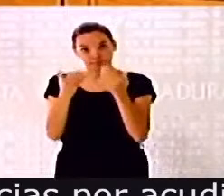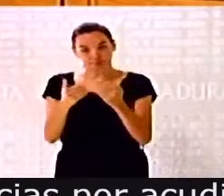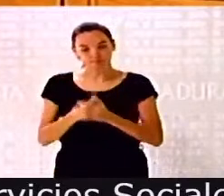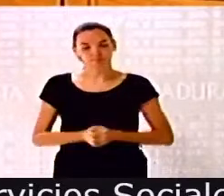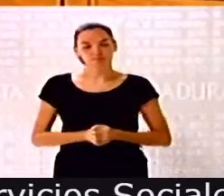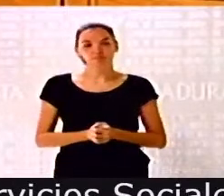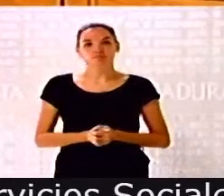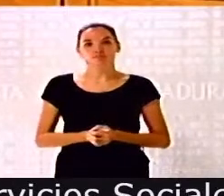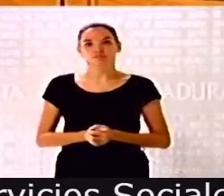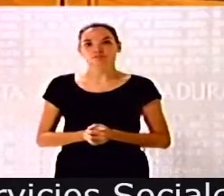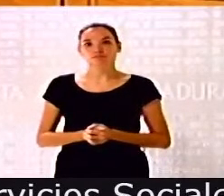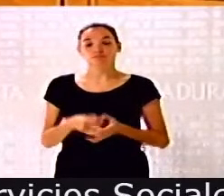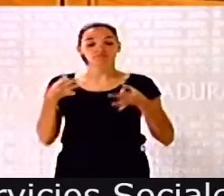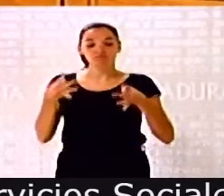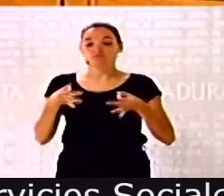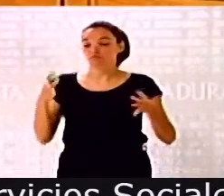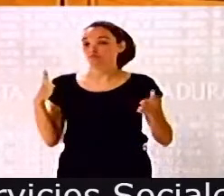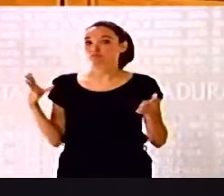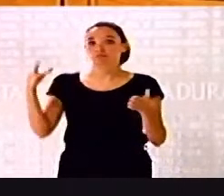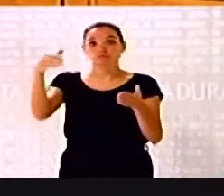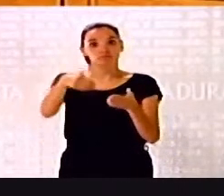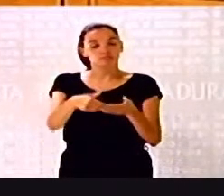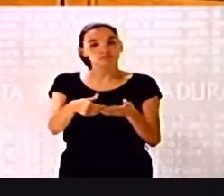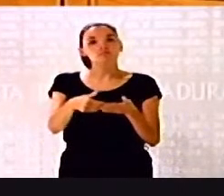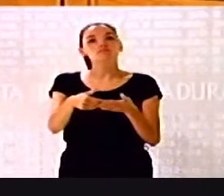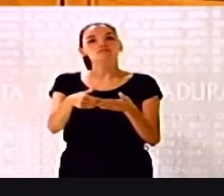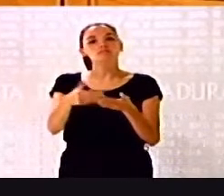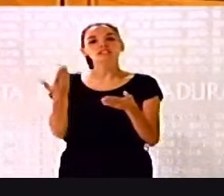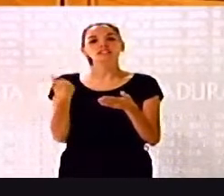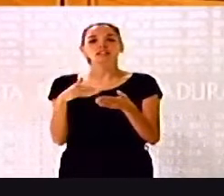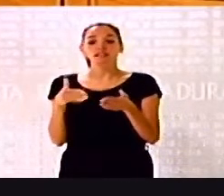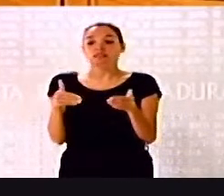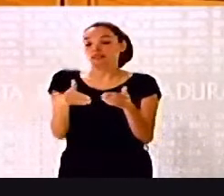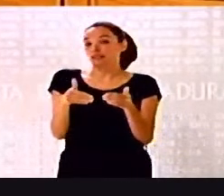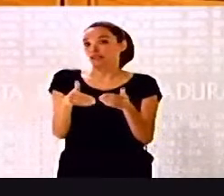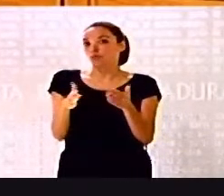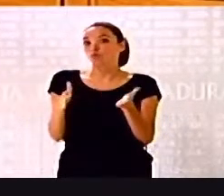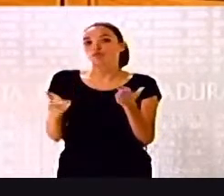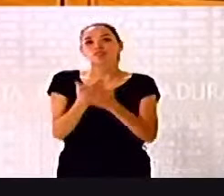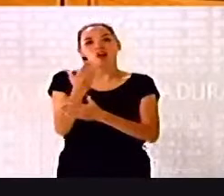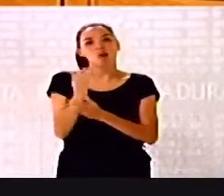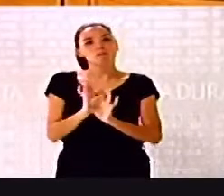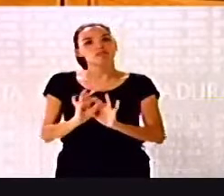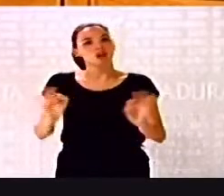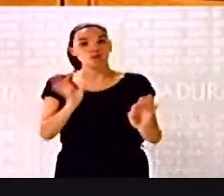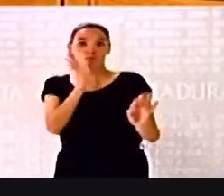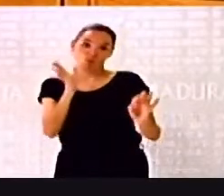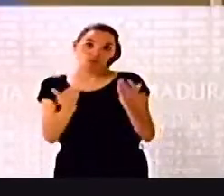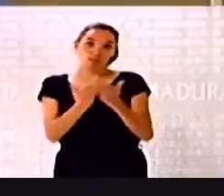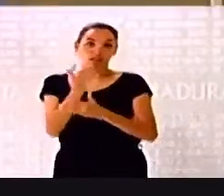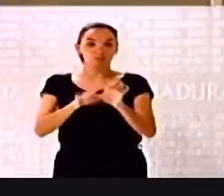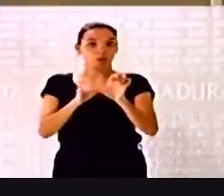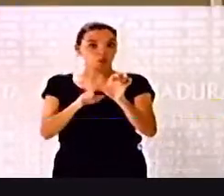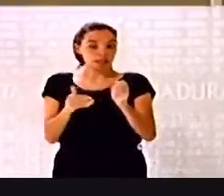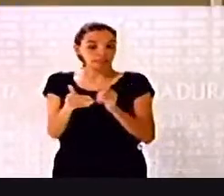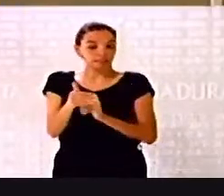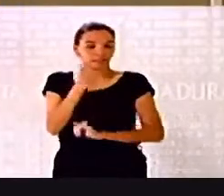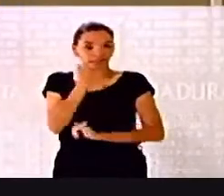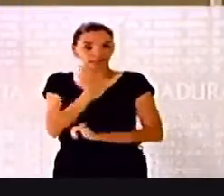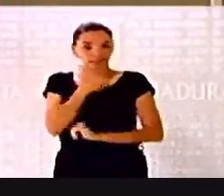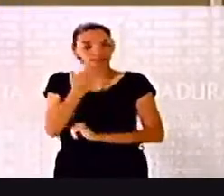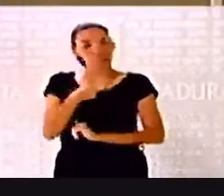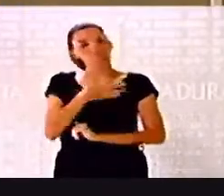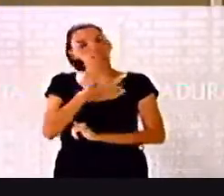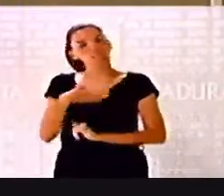Extremadura. Como siempre, y aproximándose además un día tan especial como el Día de Extremadura,